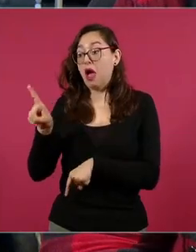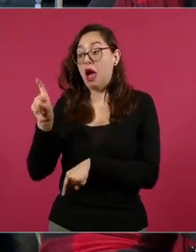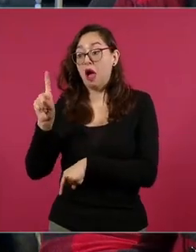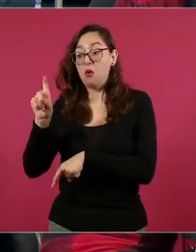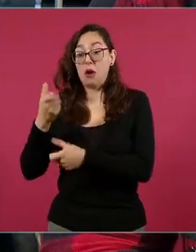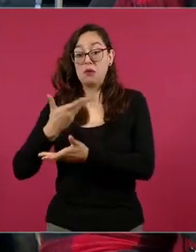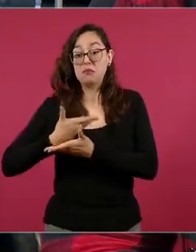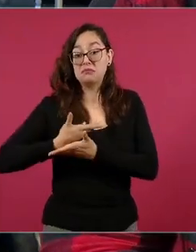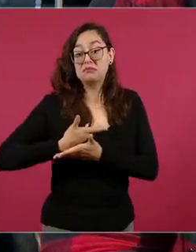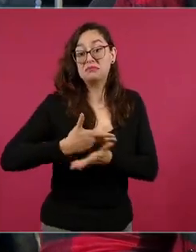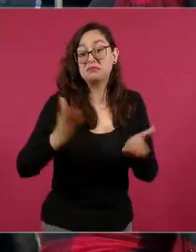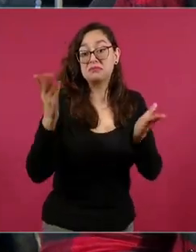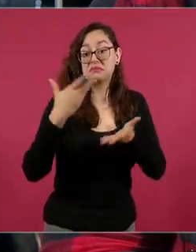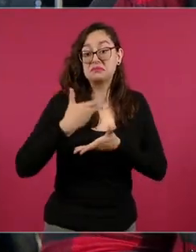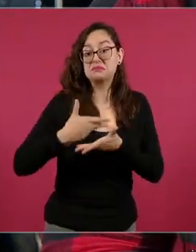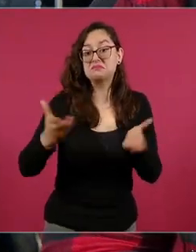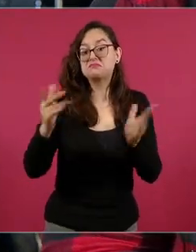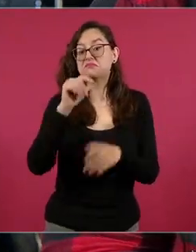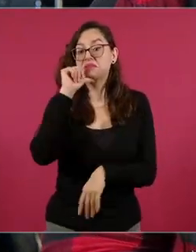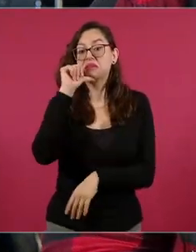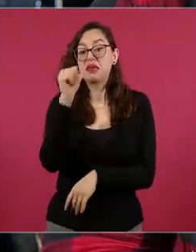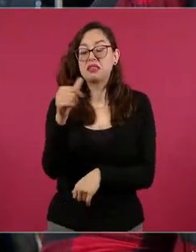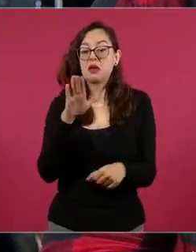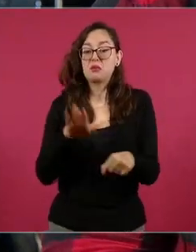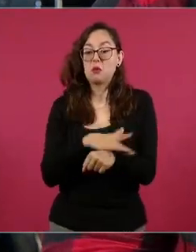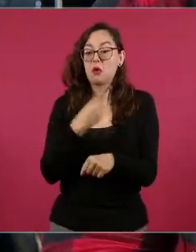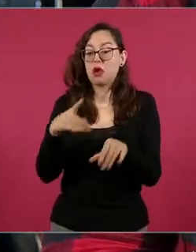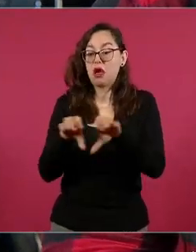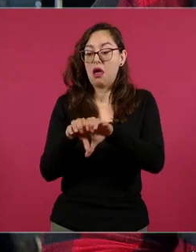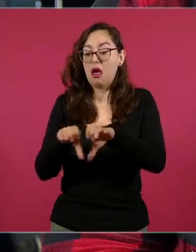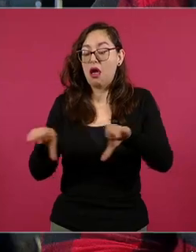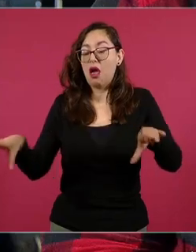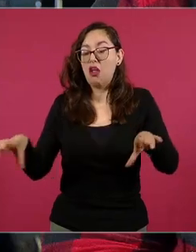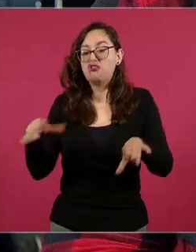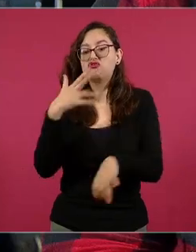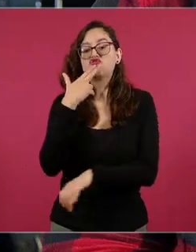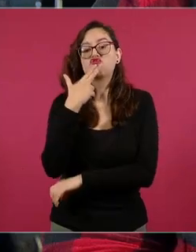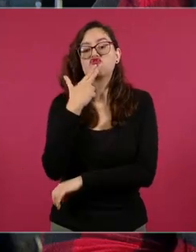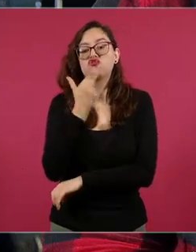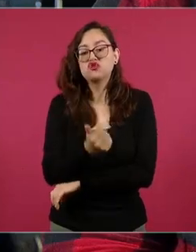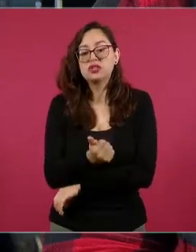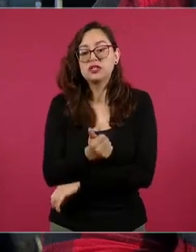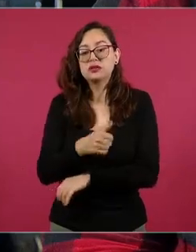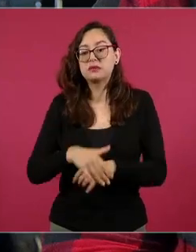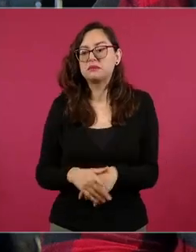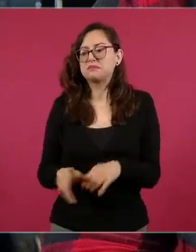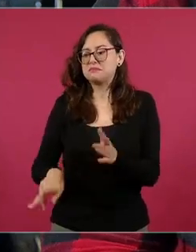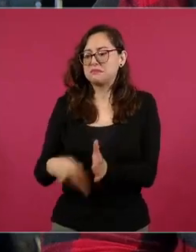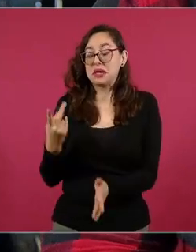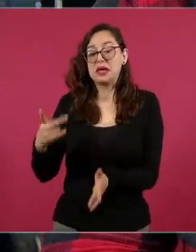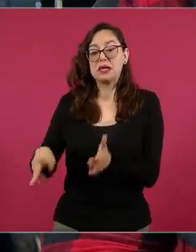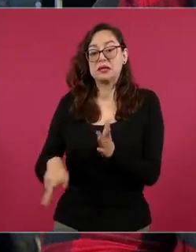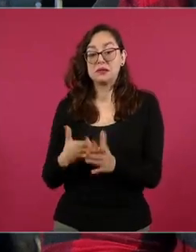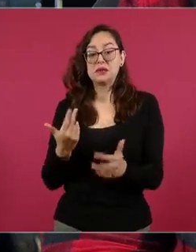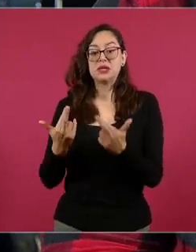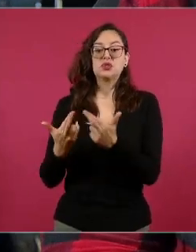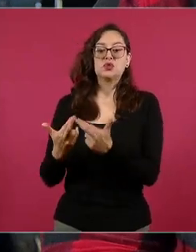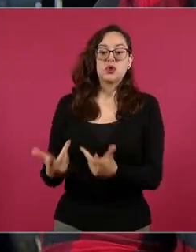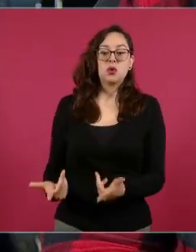presidente, por problemas con el ducto que nunca ha funcionado, y cuando ha funcionado, funciona unos cuantos días y se rompe y hay que estarlo